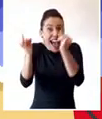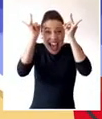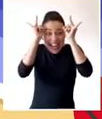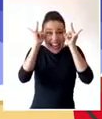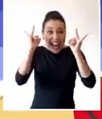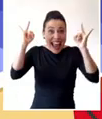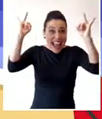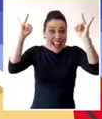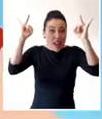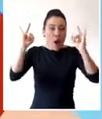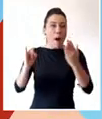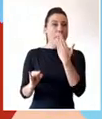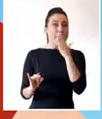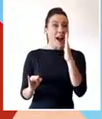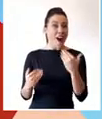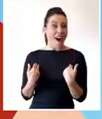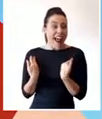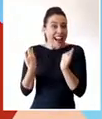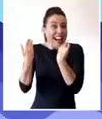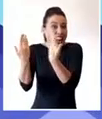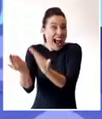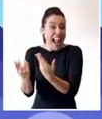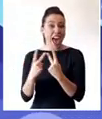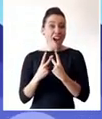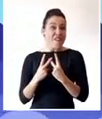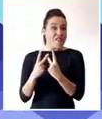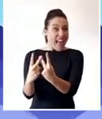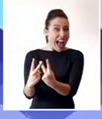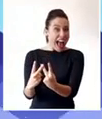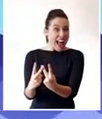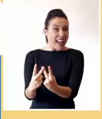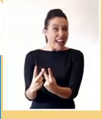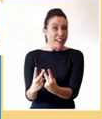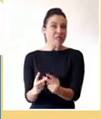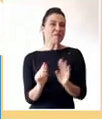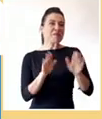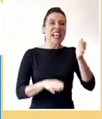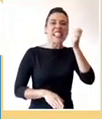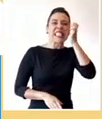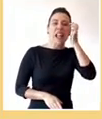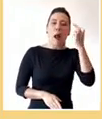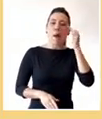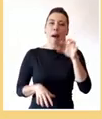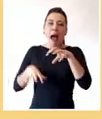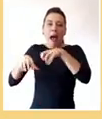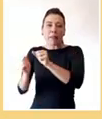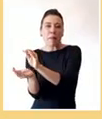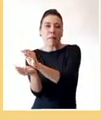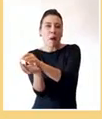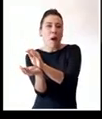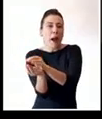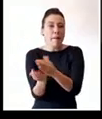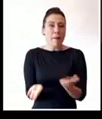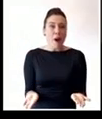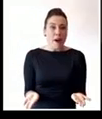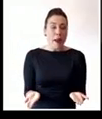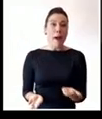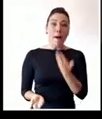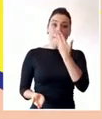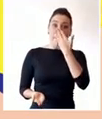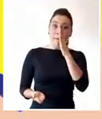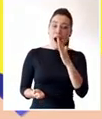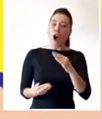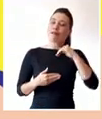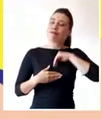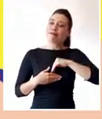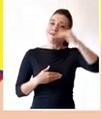que le hice a los renos. Mucho mejor regalar un viaje que un celular para coleccionar pokémones. Porque es